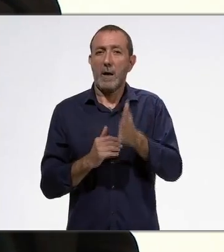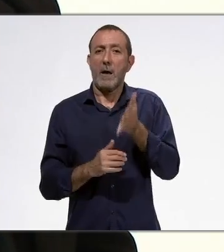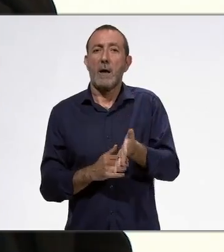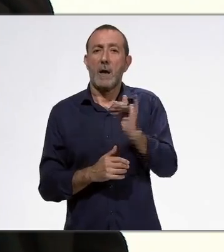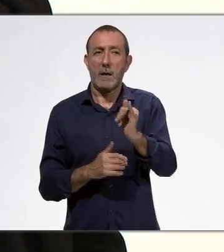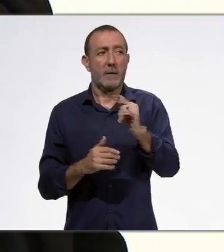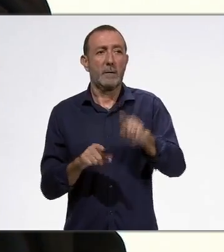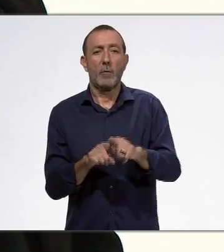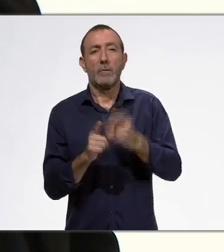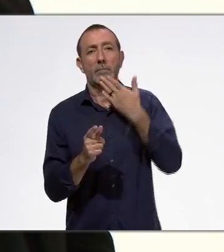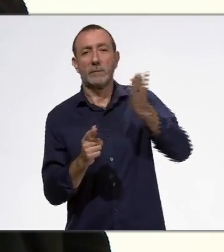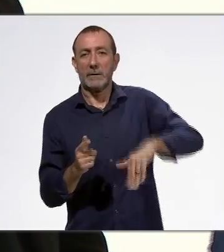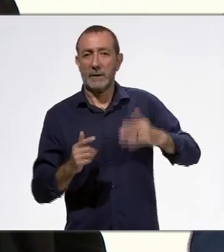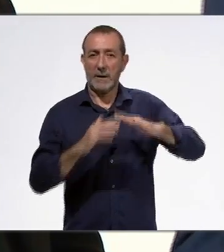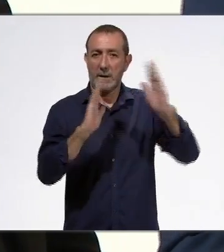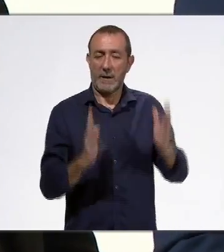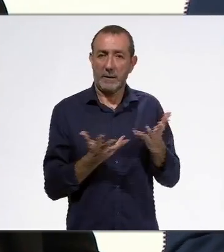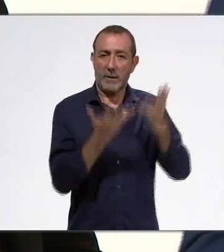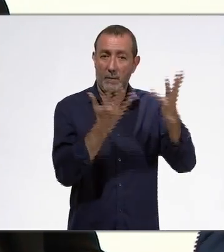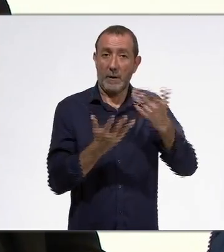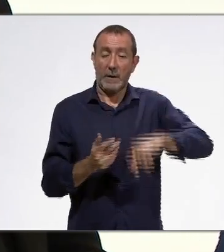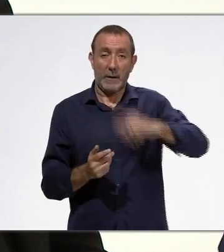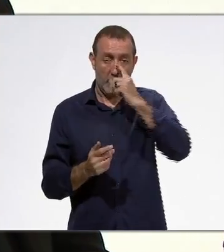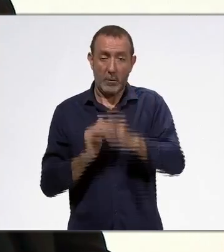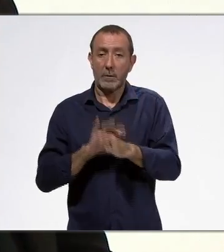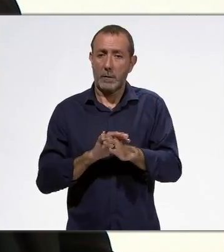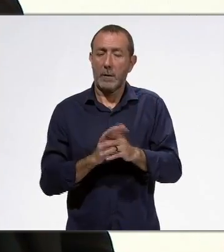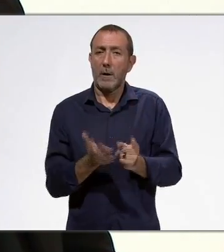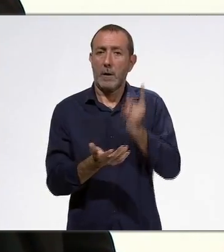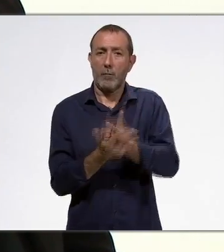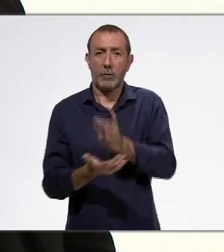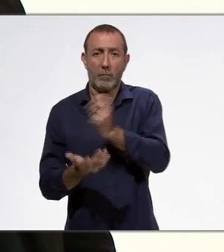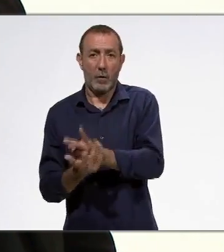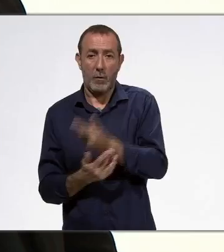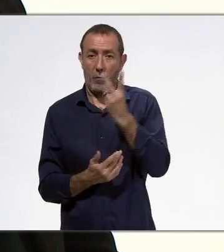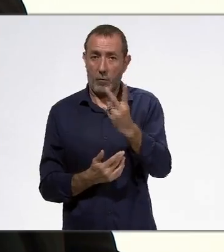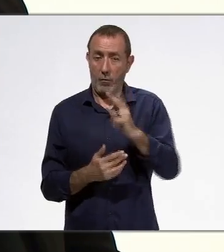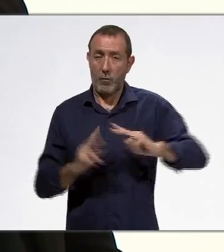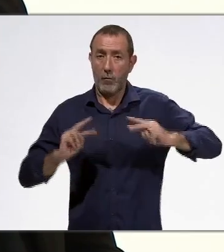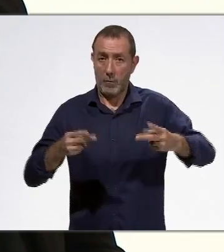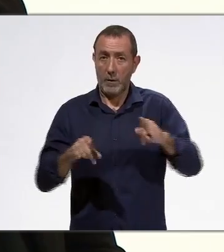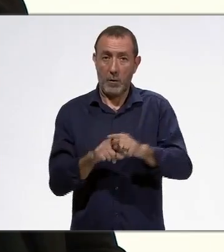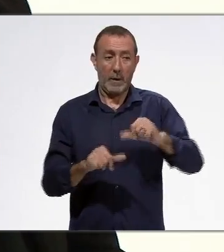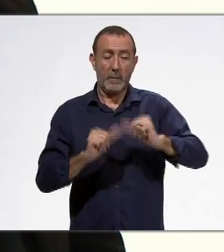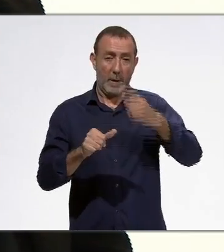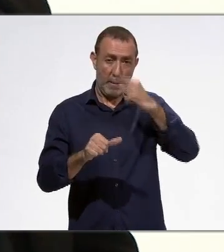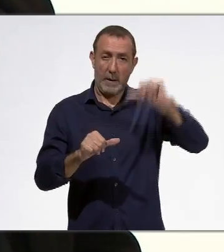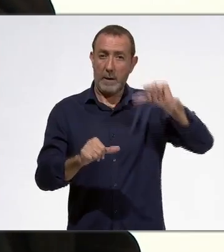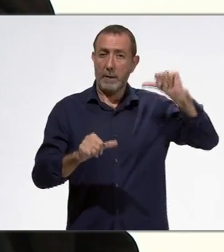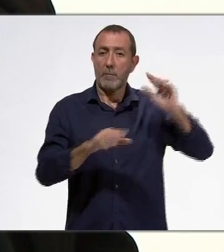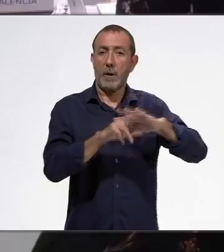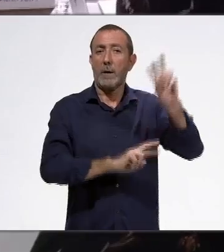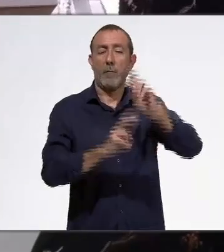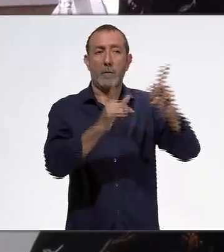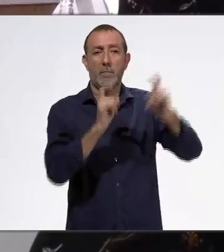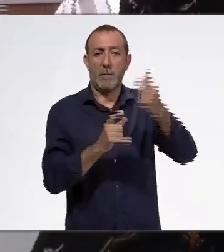su casa este año continuamos con la doble apuesta que ya iniciamos hace unos años para captar